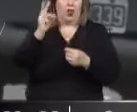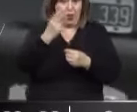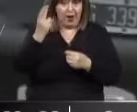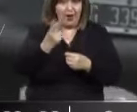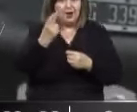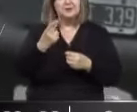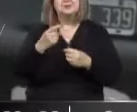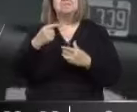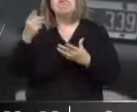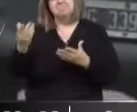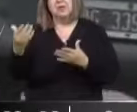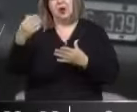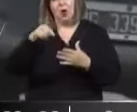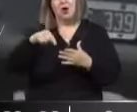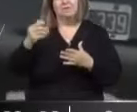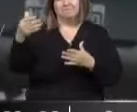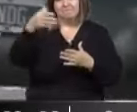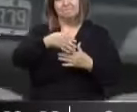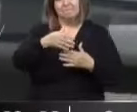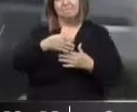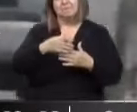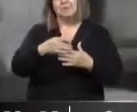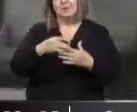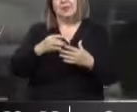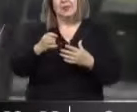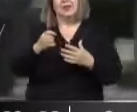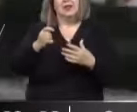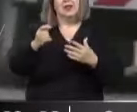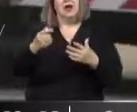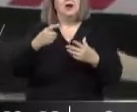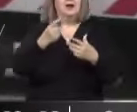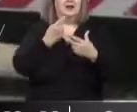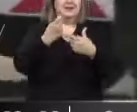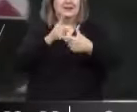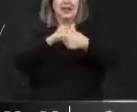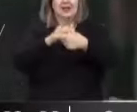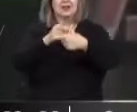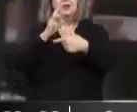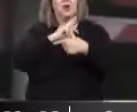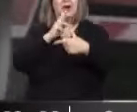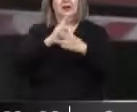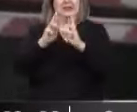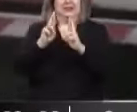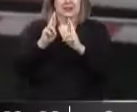lo que ahora se espera no es la pronta recuperación de María Eugenia. Gracias, Sofía.